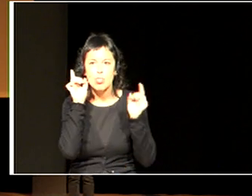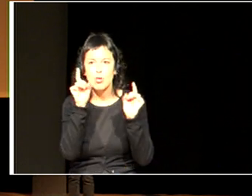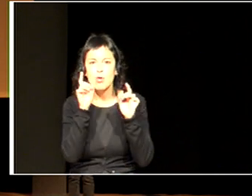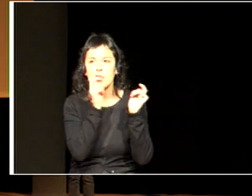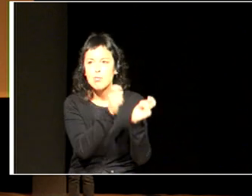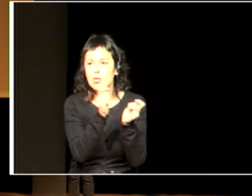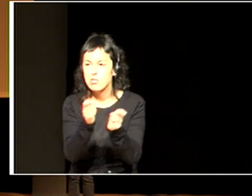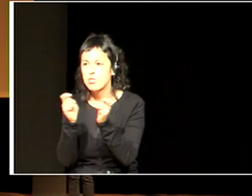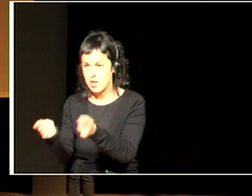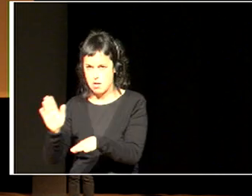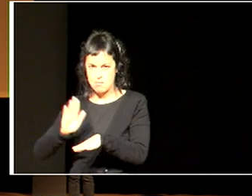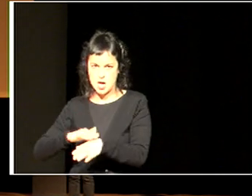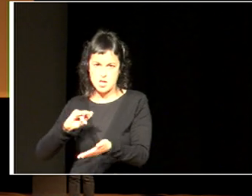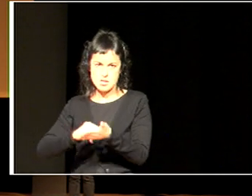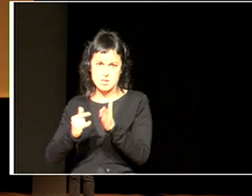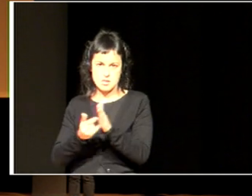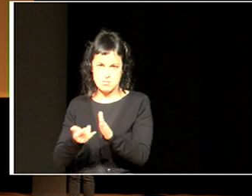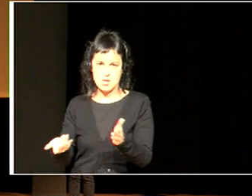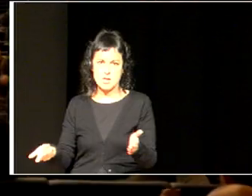para el sistema